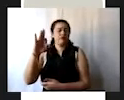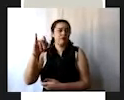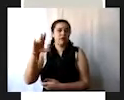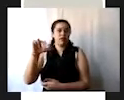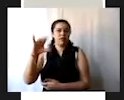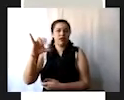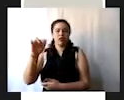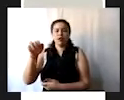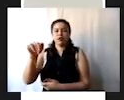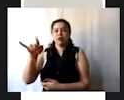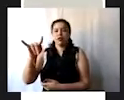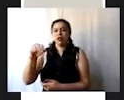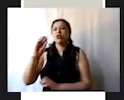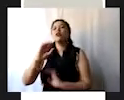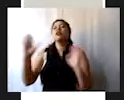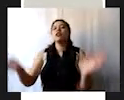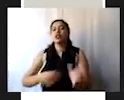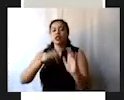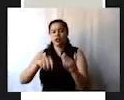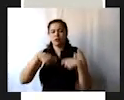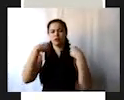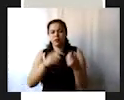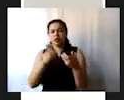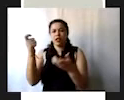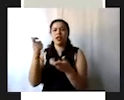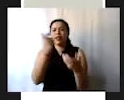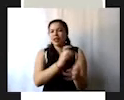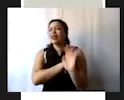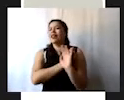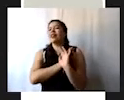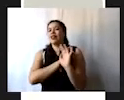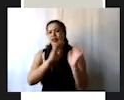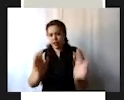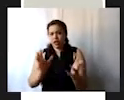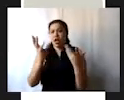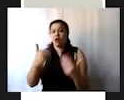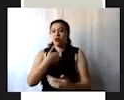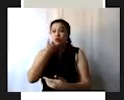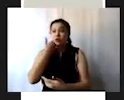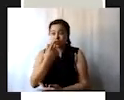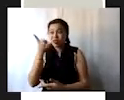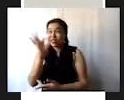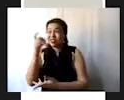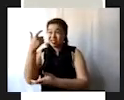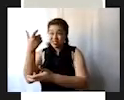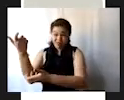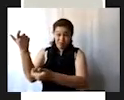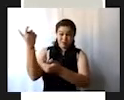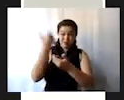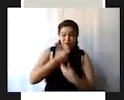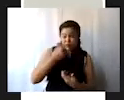ya etiquetado, asignado presupuesto, o queremos tener un presupuesto para